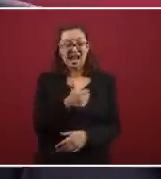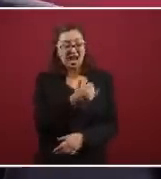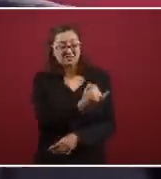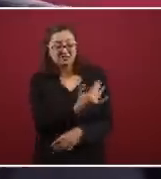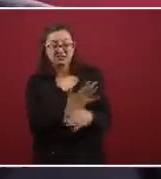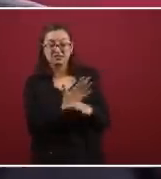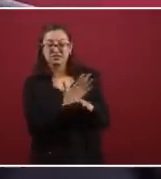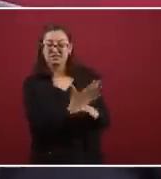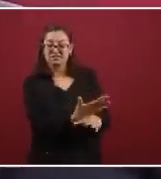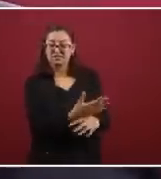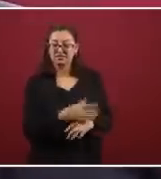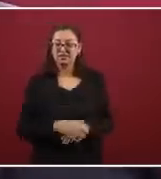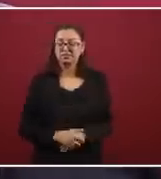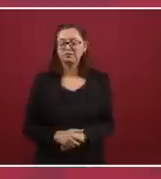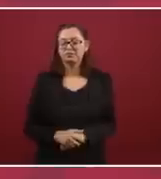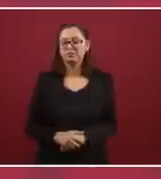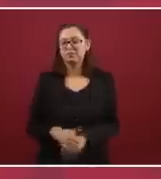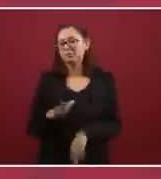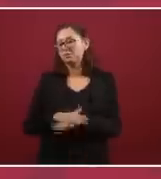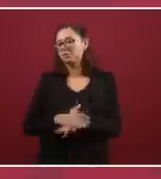Y el daño mayor.